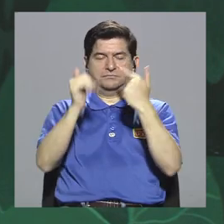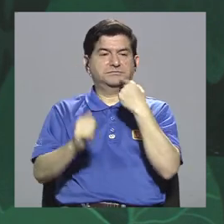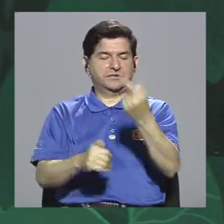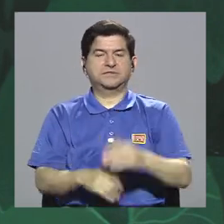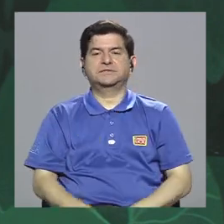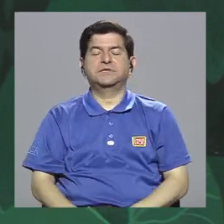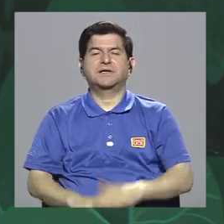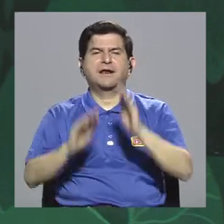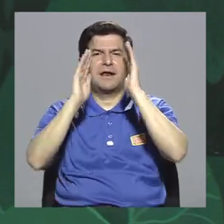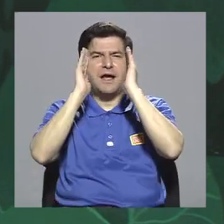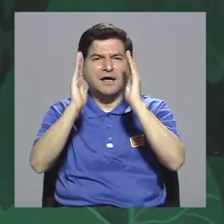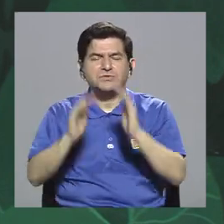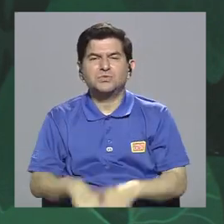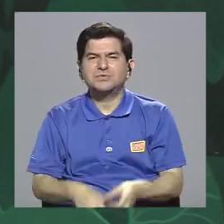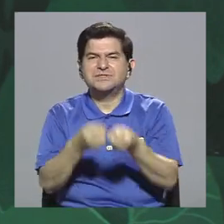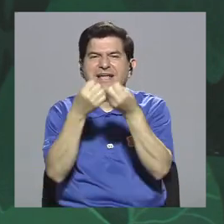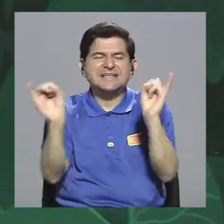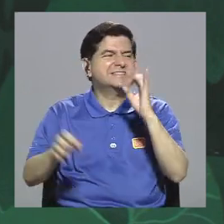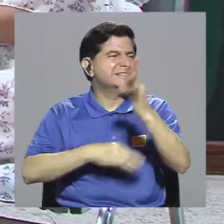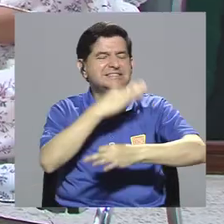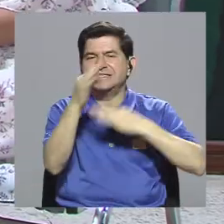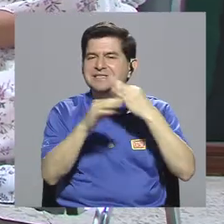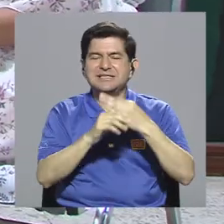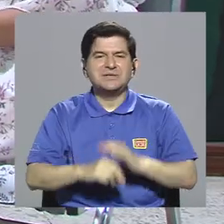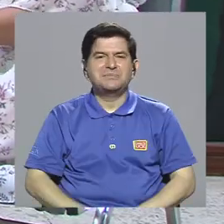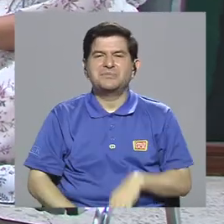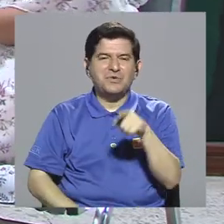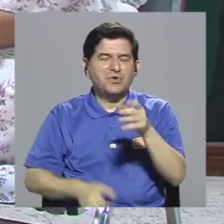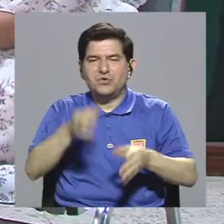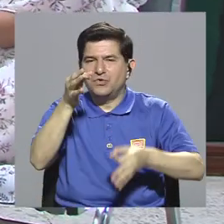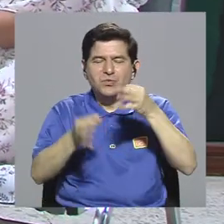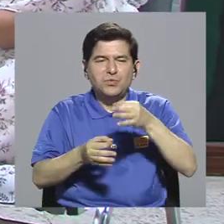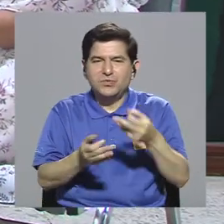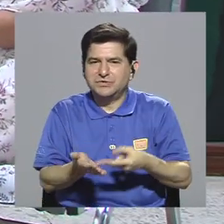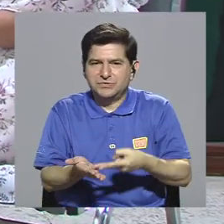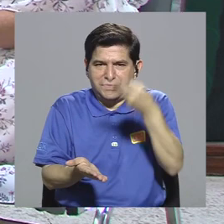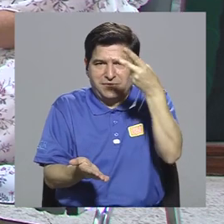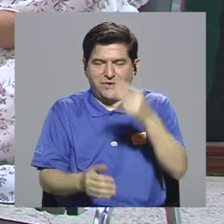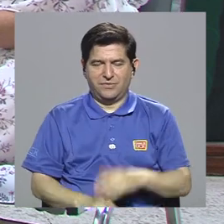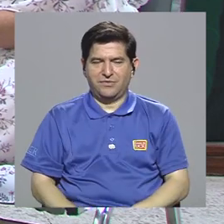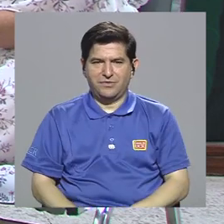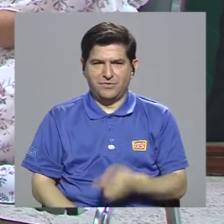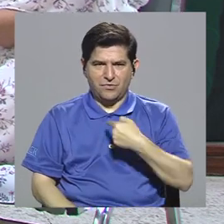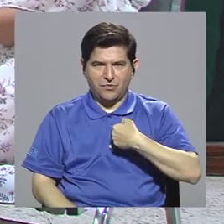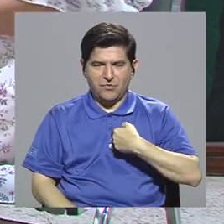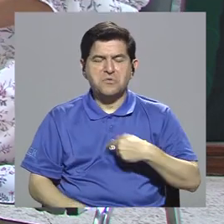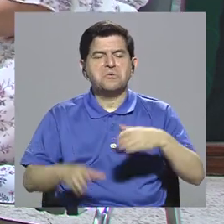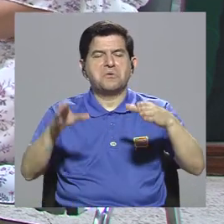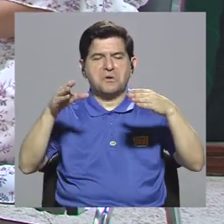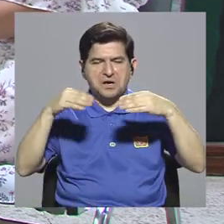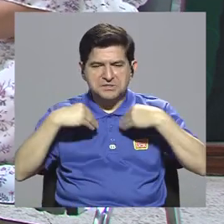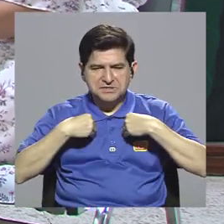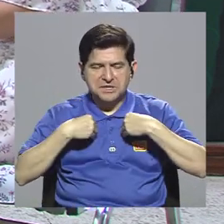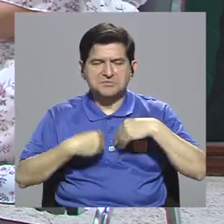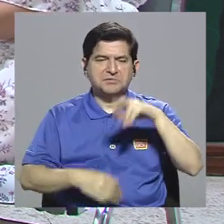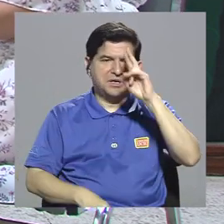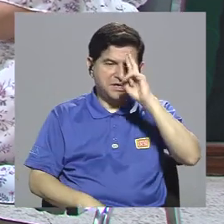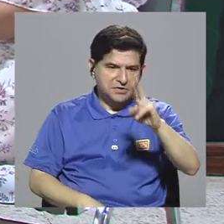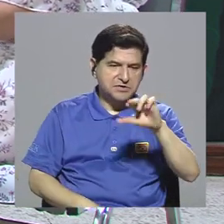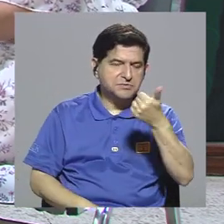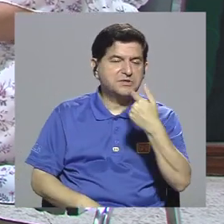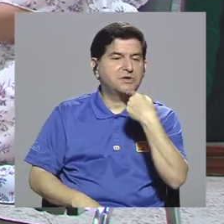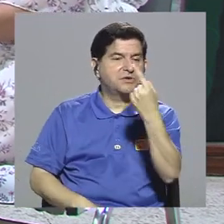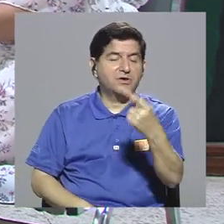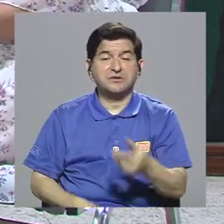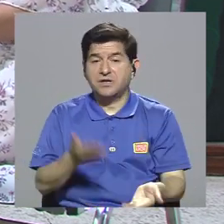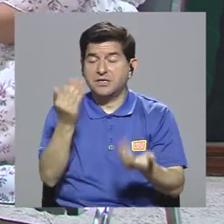escucha sin ningún tipo de juicio, una escucha que acepta y reconoce que lo que el otro tiene que decir tal vez no es lo